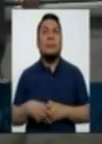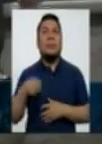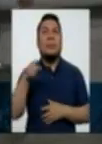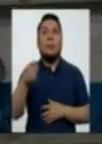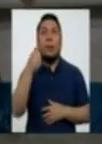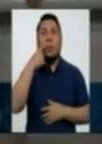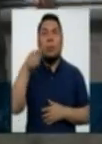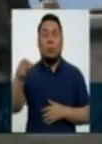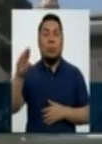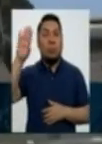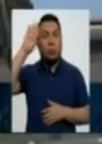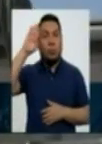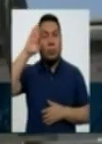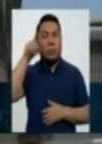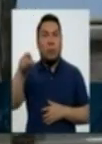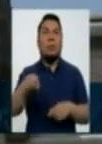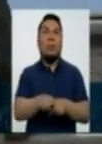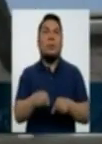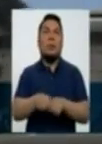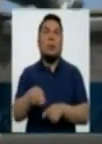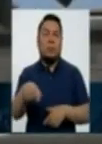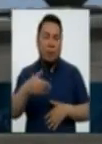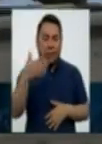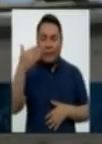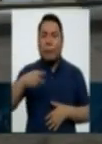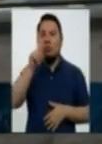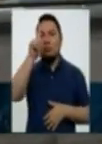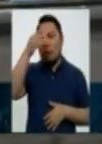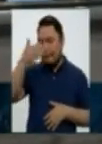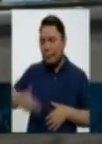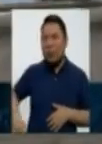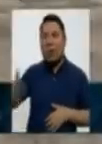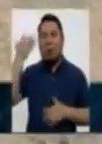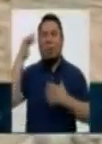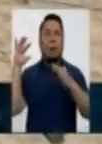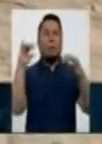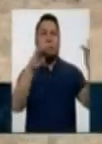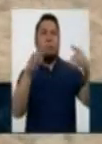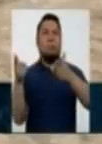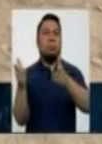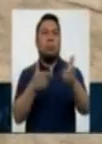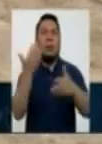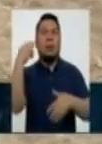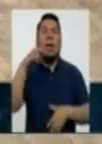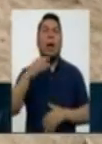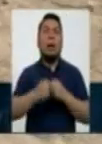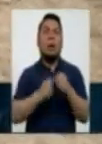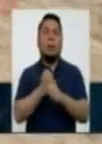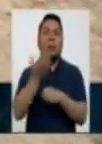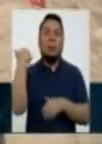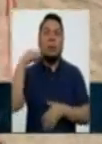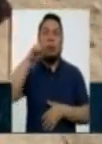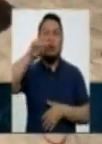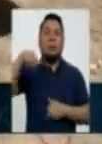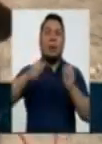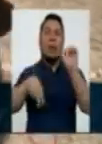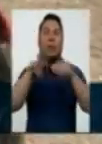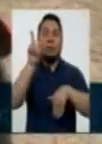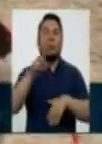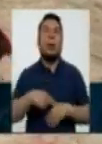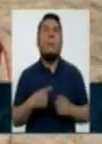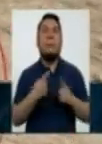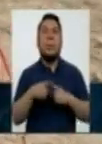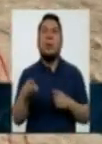Este suboficial de tercera perdió su pierna derecha en un enfrentamiento sucedido el 2012, pero nunca dejó